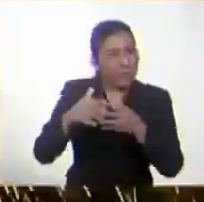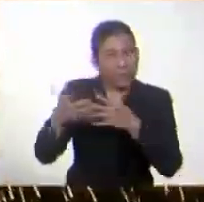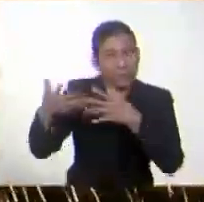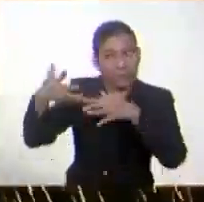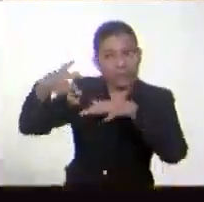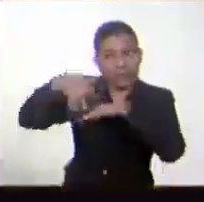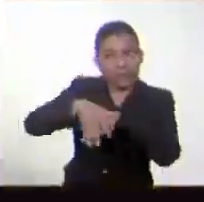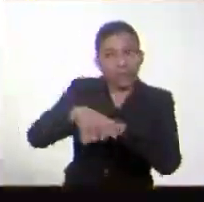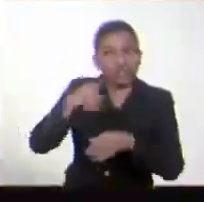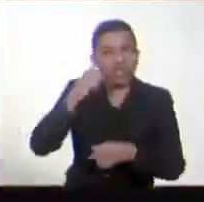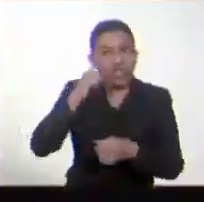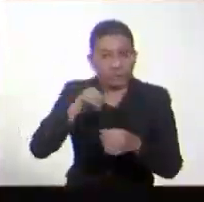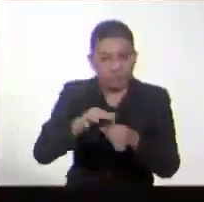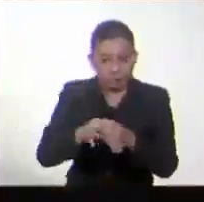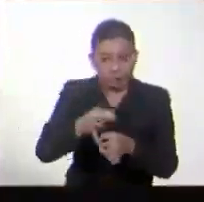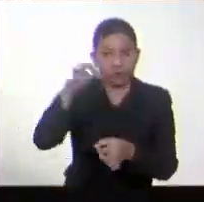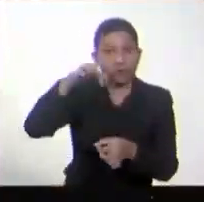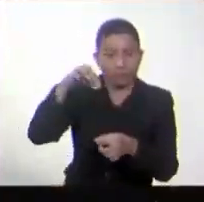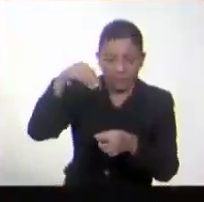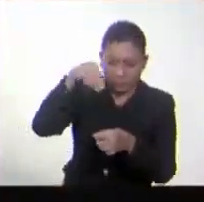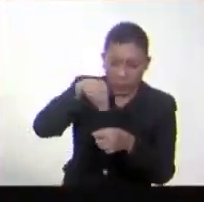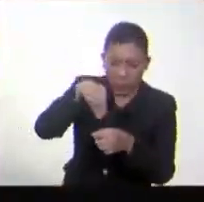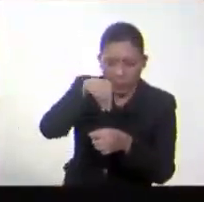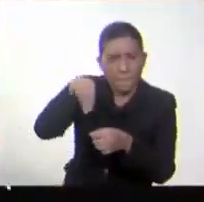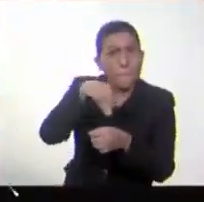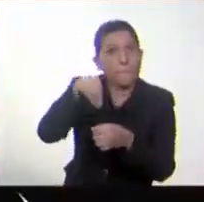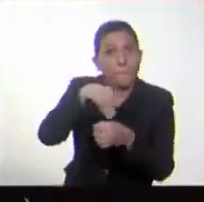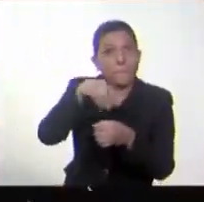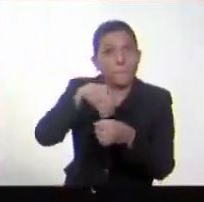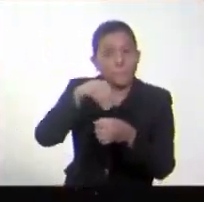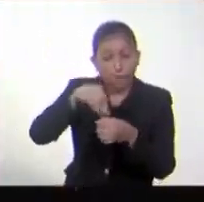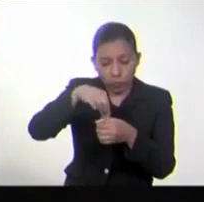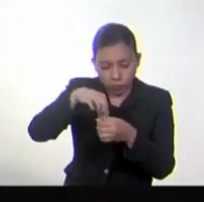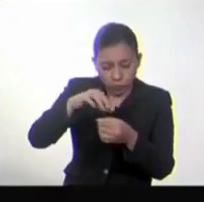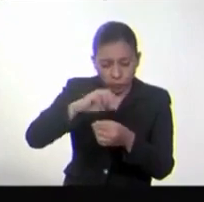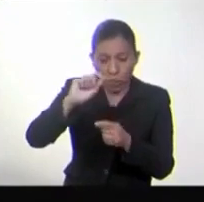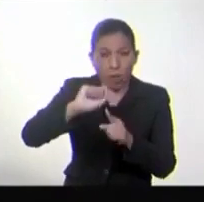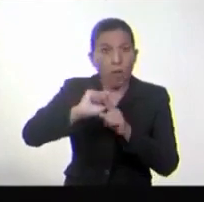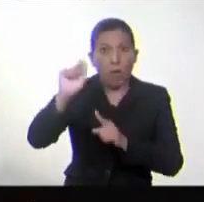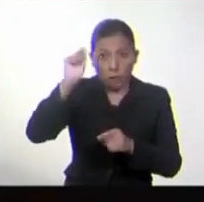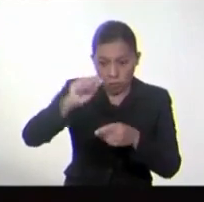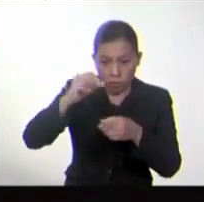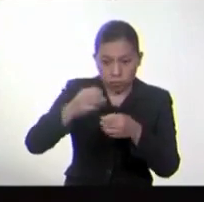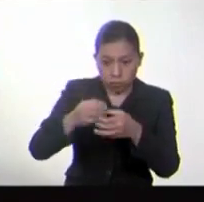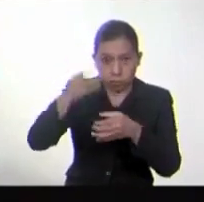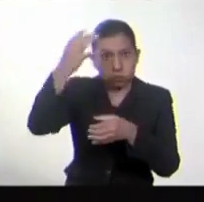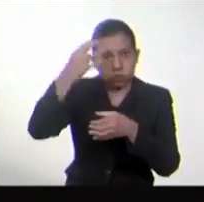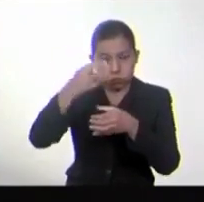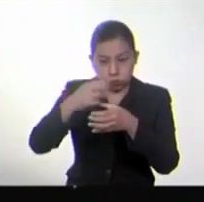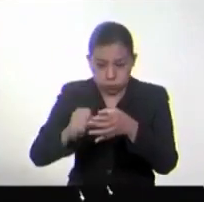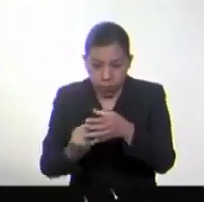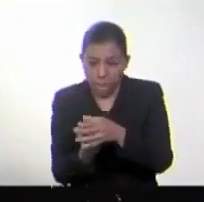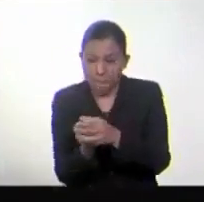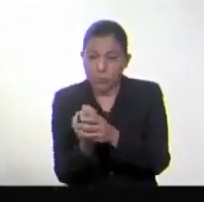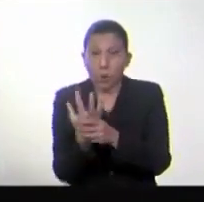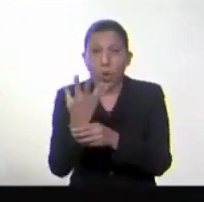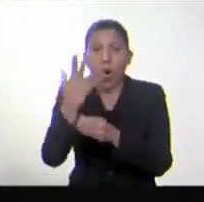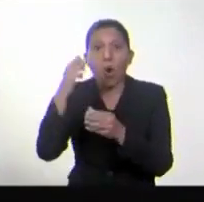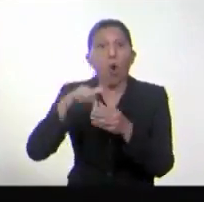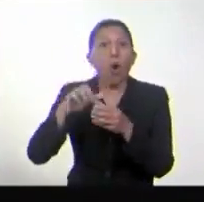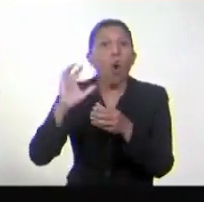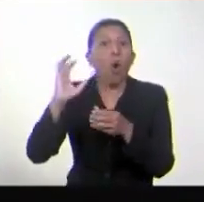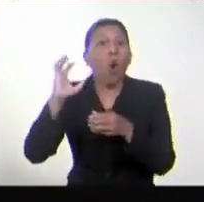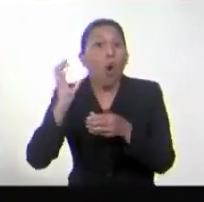introducen en las carcasas de los cohetes o se forman durante la combustión. Las partículas de magnesio o aluminio, cuando se